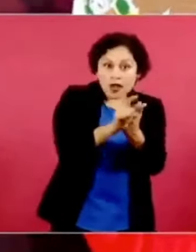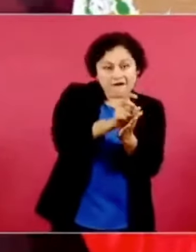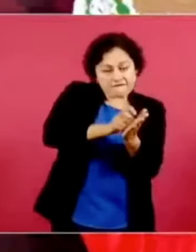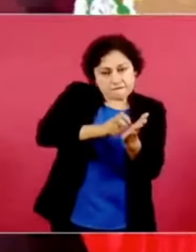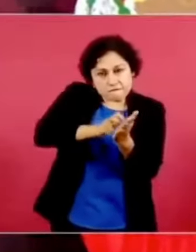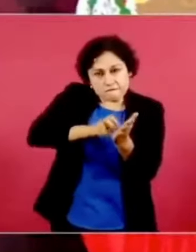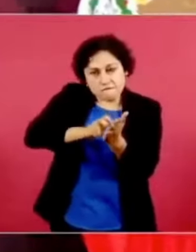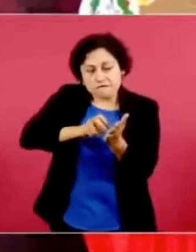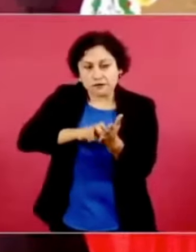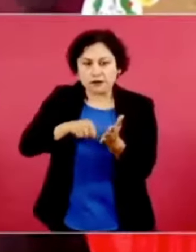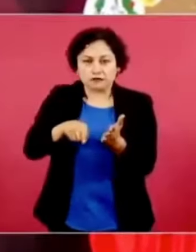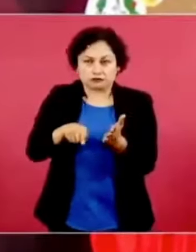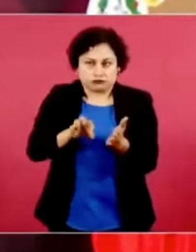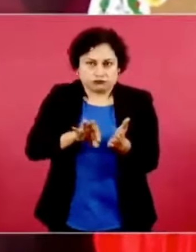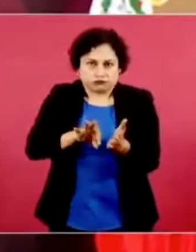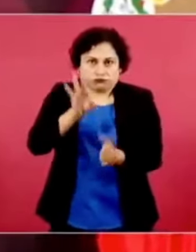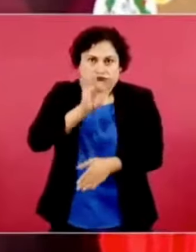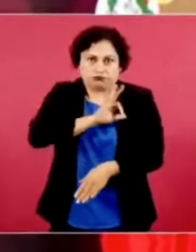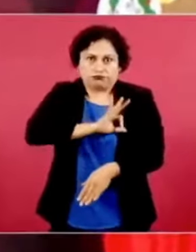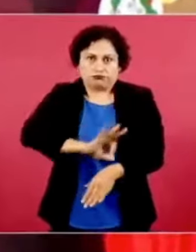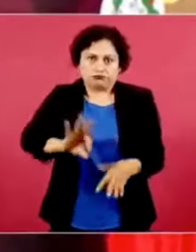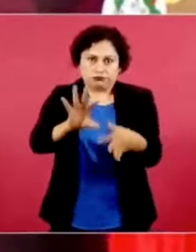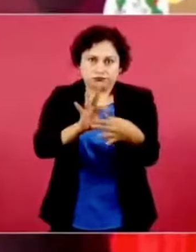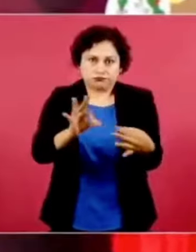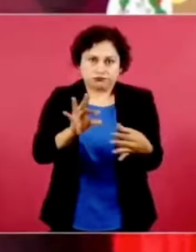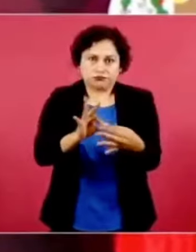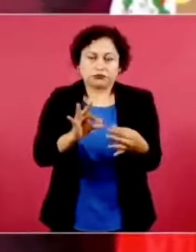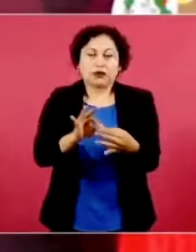parte, desde que gobernó Oaxaca